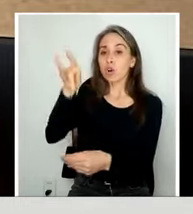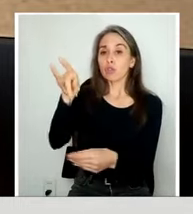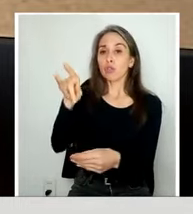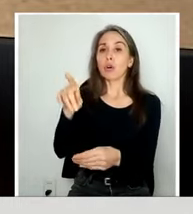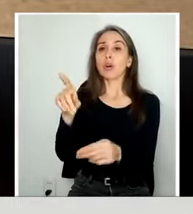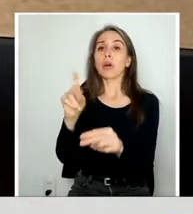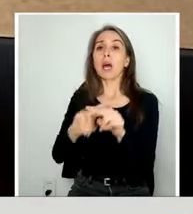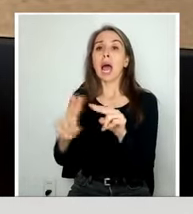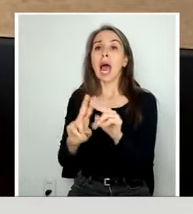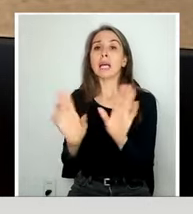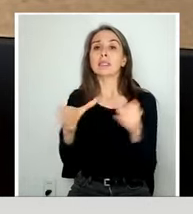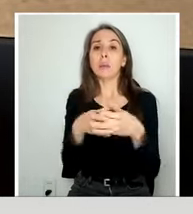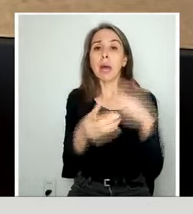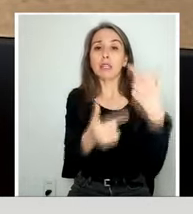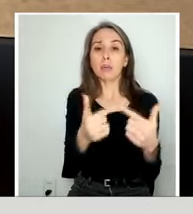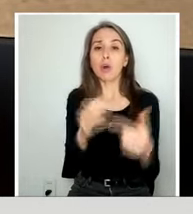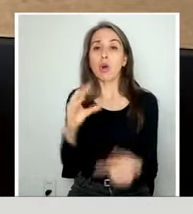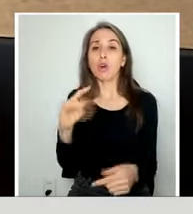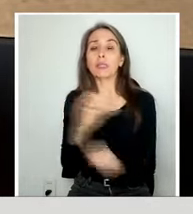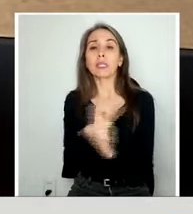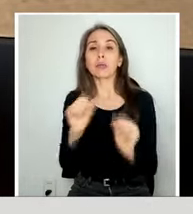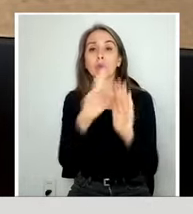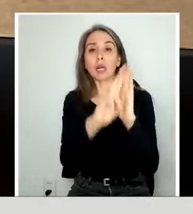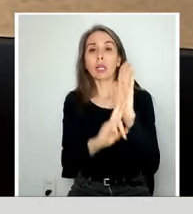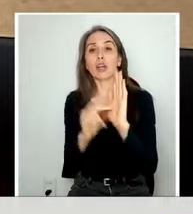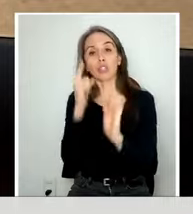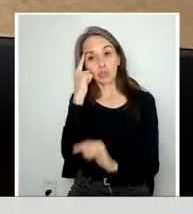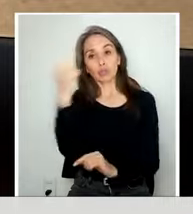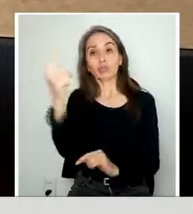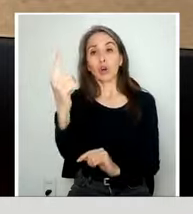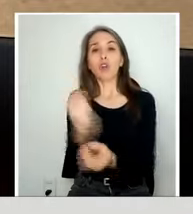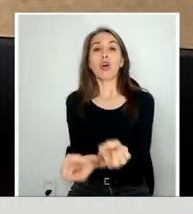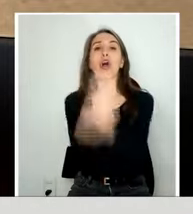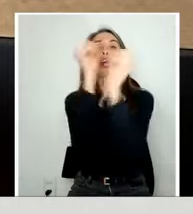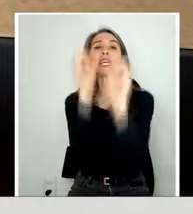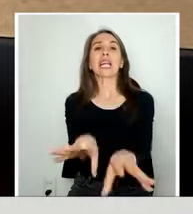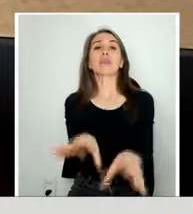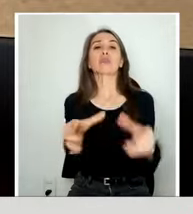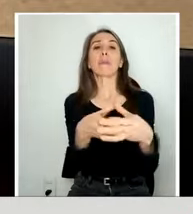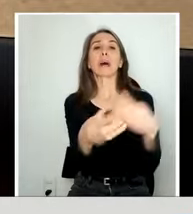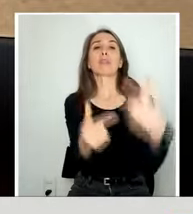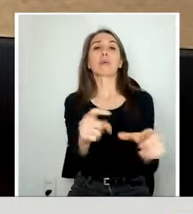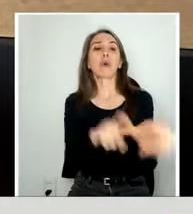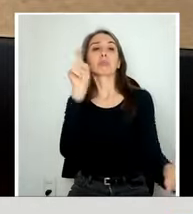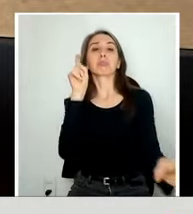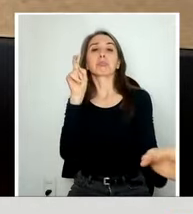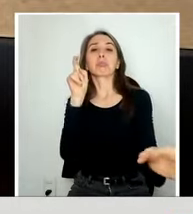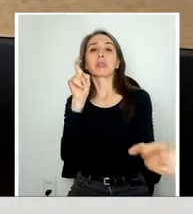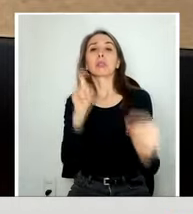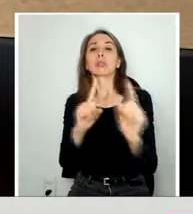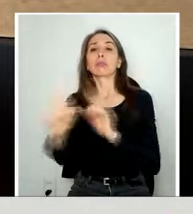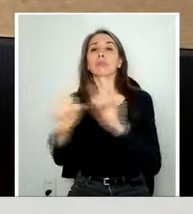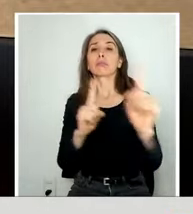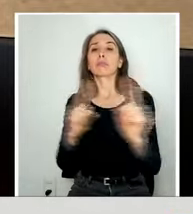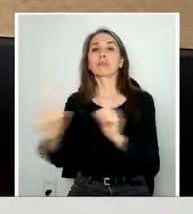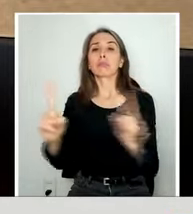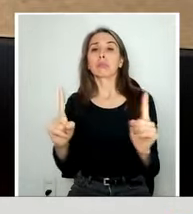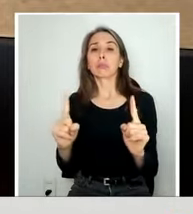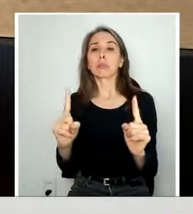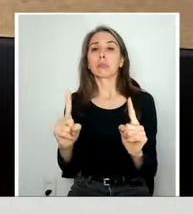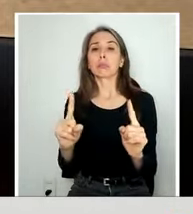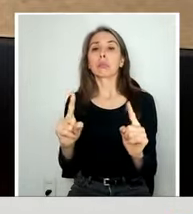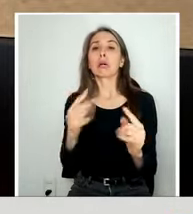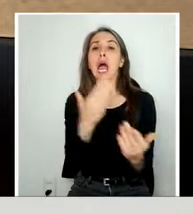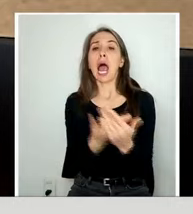comités hay que regularla no puede quedar el libre albedrío a renunciar en cualquier momento porque se empiezan a utilizar los partidos políticos